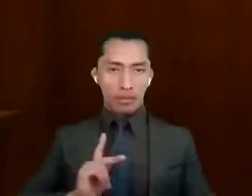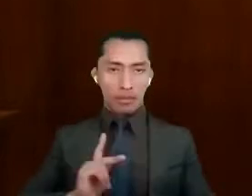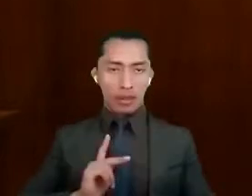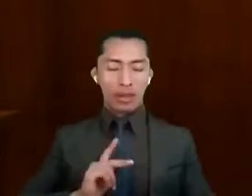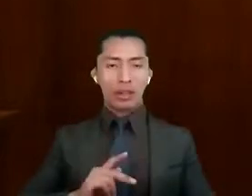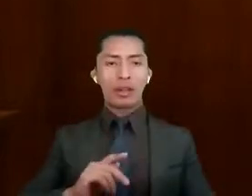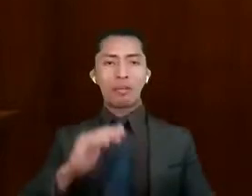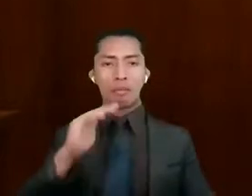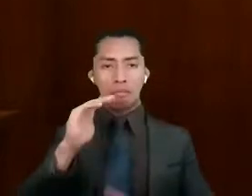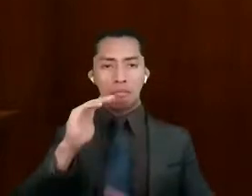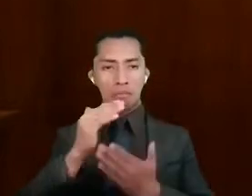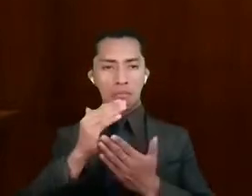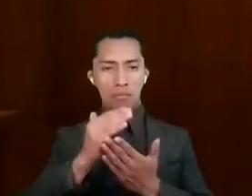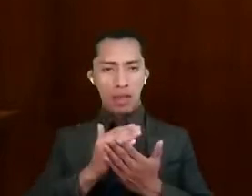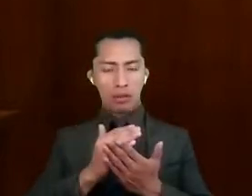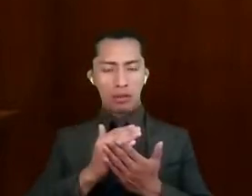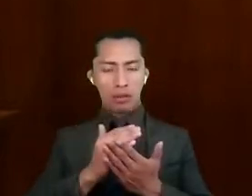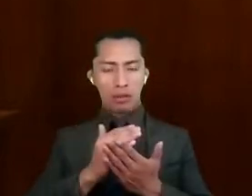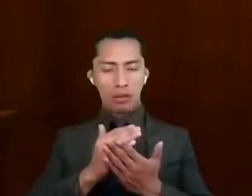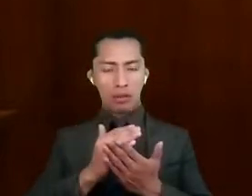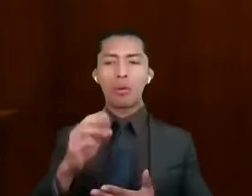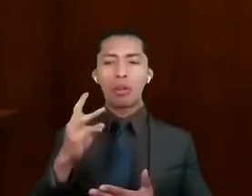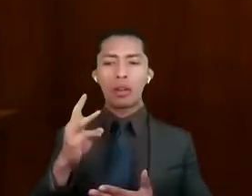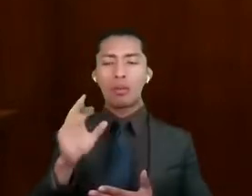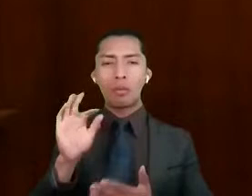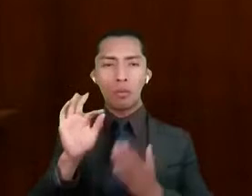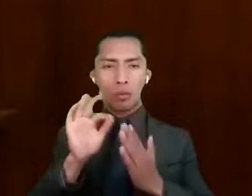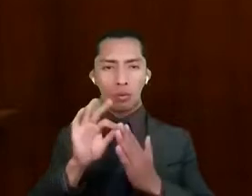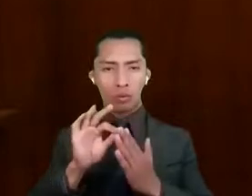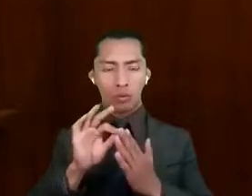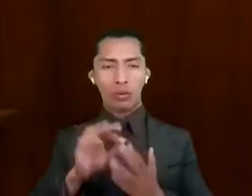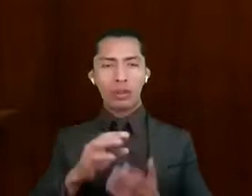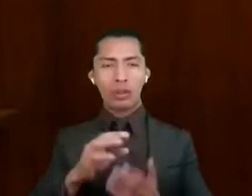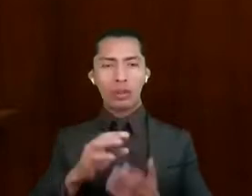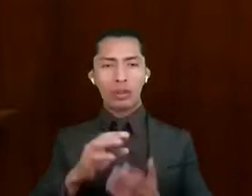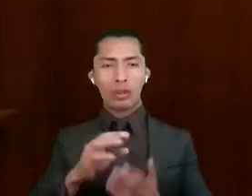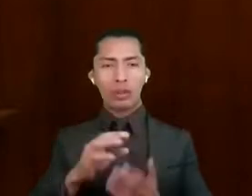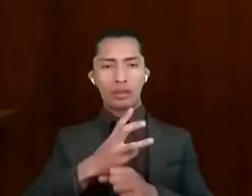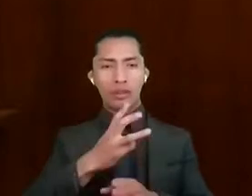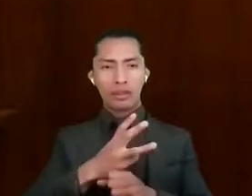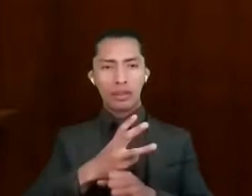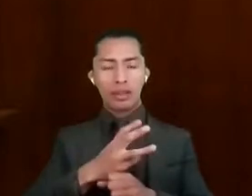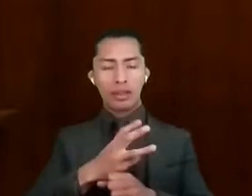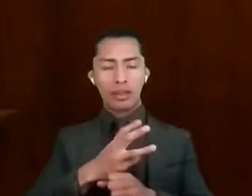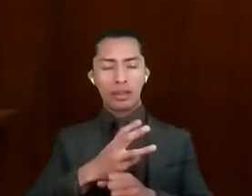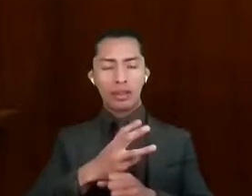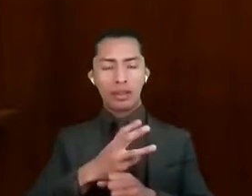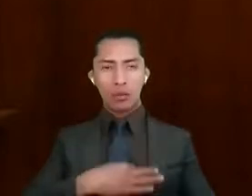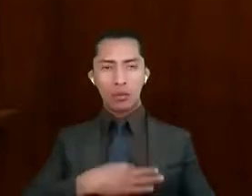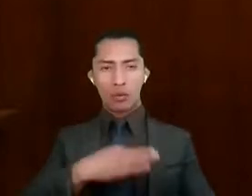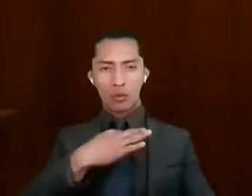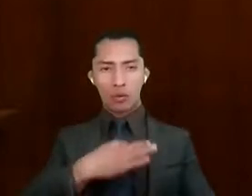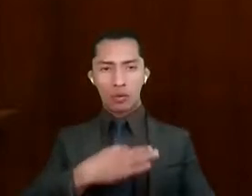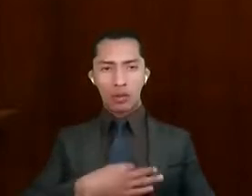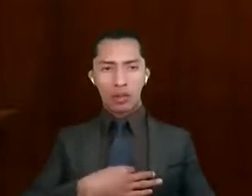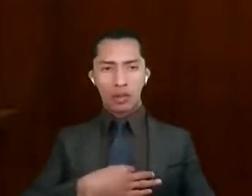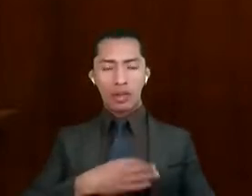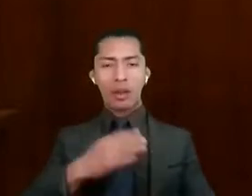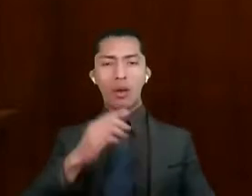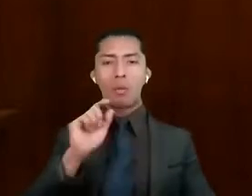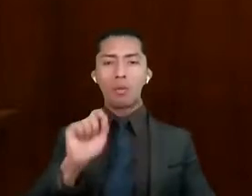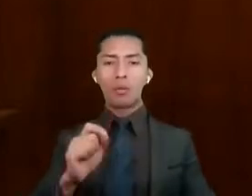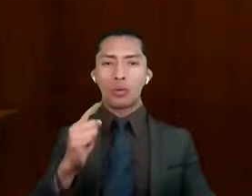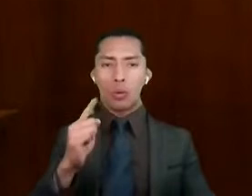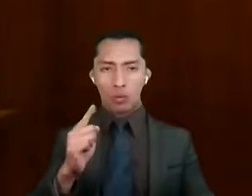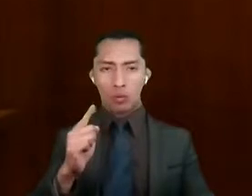menos 4.3 puntos. El tercer lugar lo ocupa Toluca de Lerdo, con el menos 0.1. El